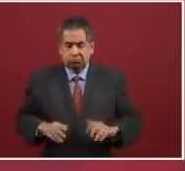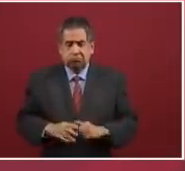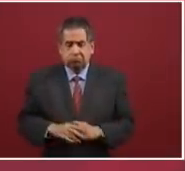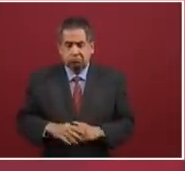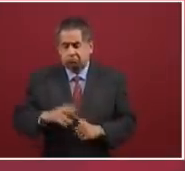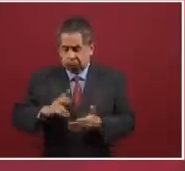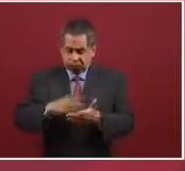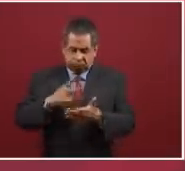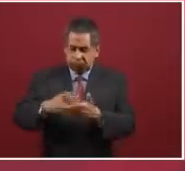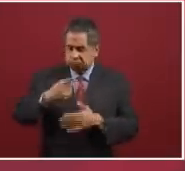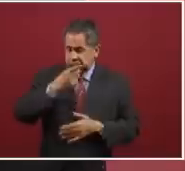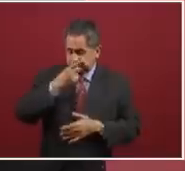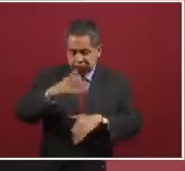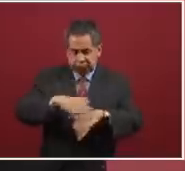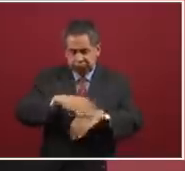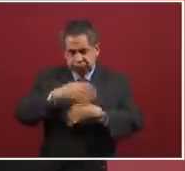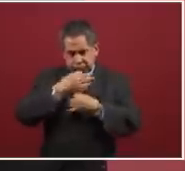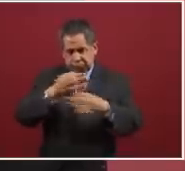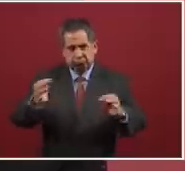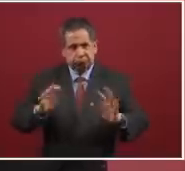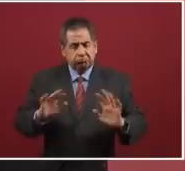Ya lo he dicho,